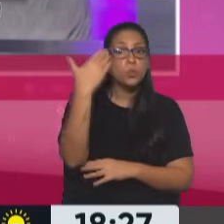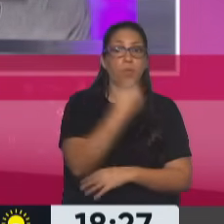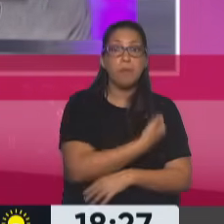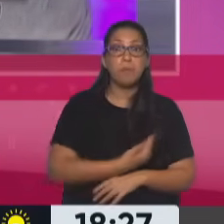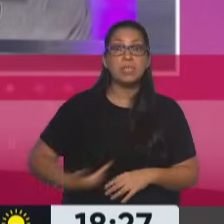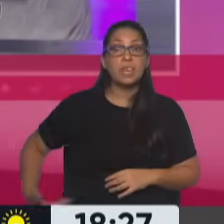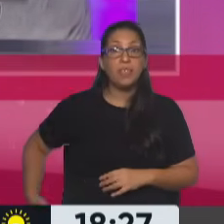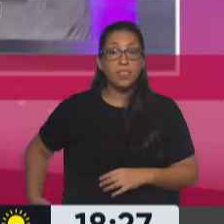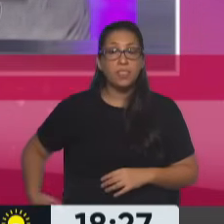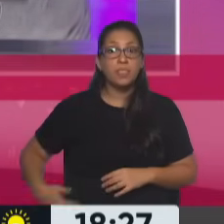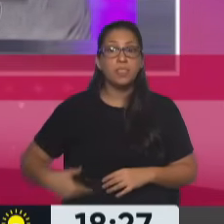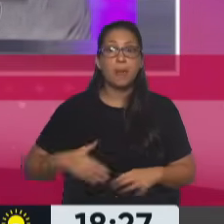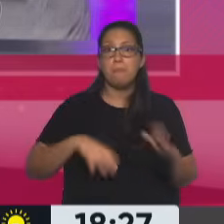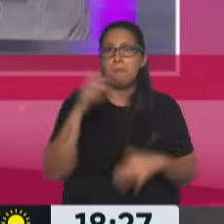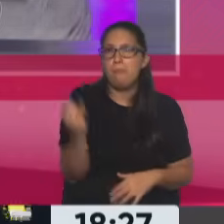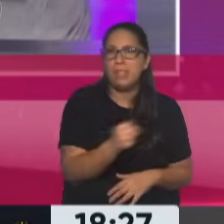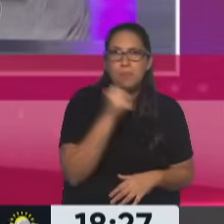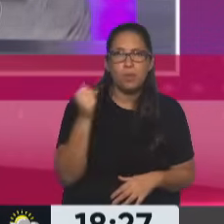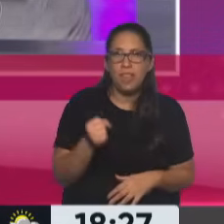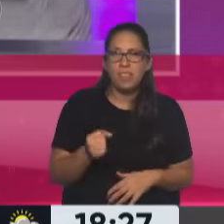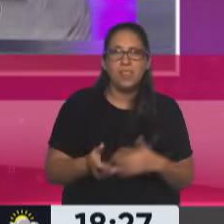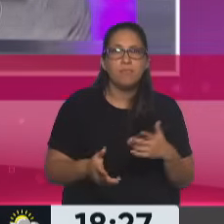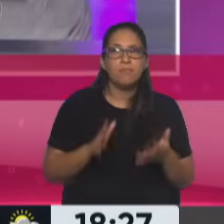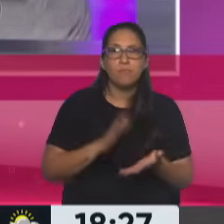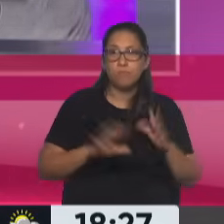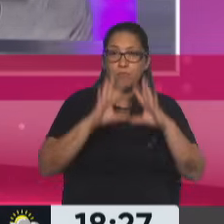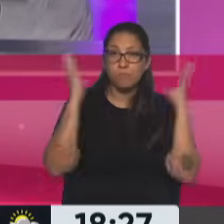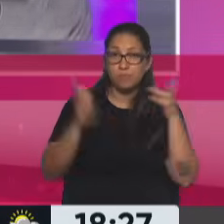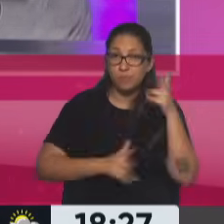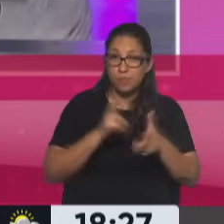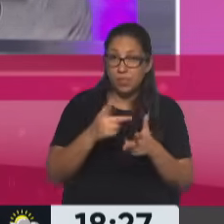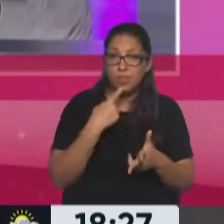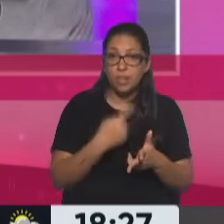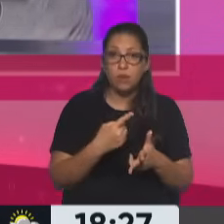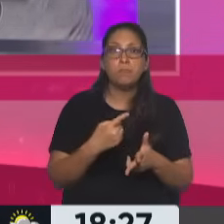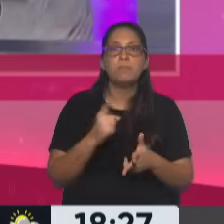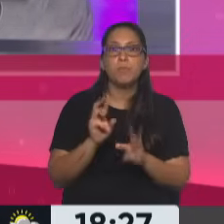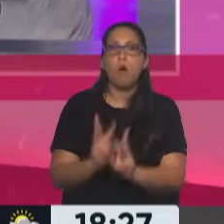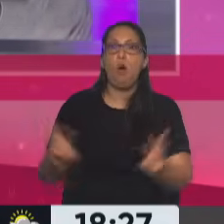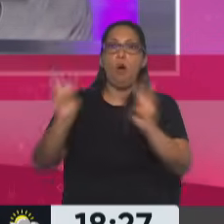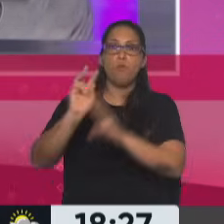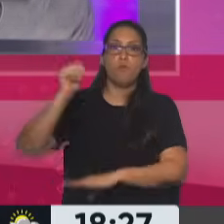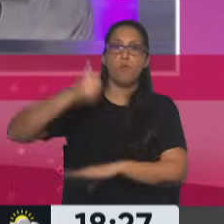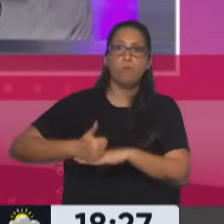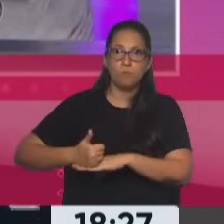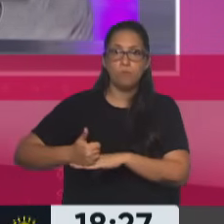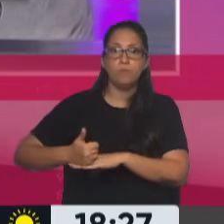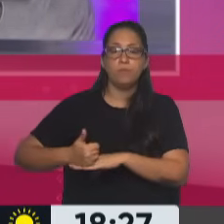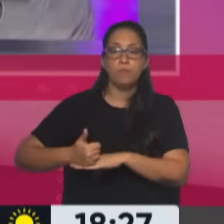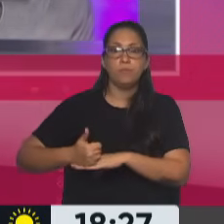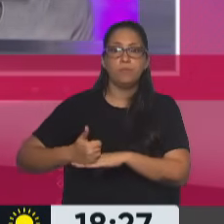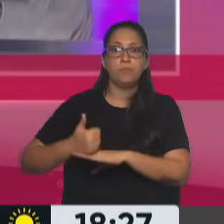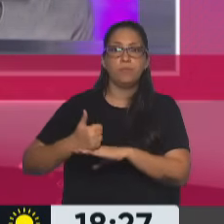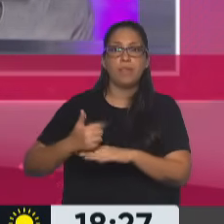presidente más importantes que hizo en el plano internacional fue el que dio en las Naciones Unidas en la